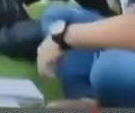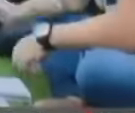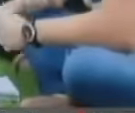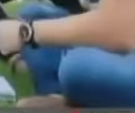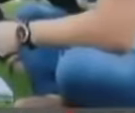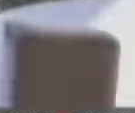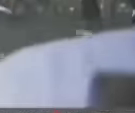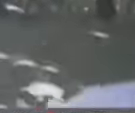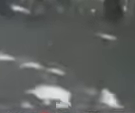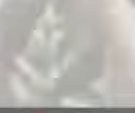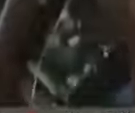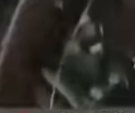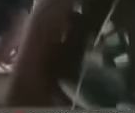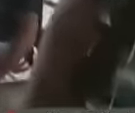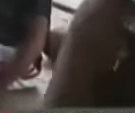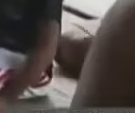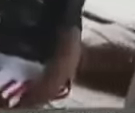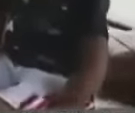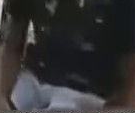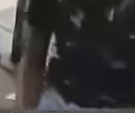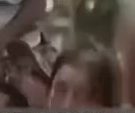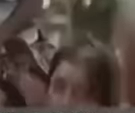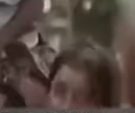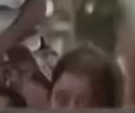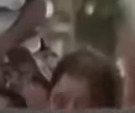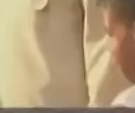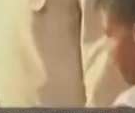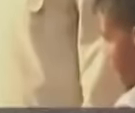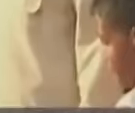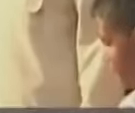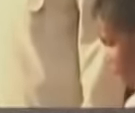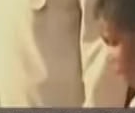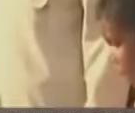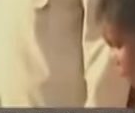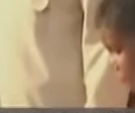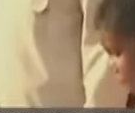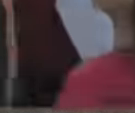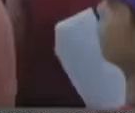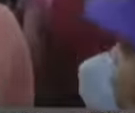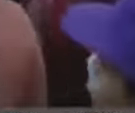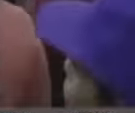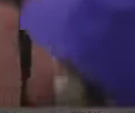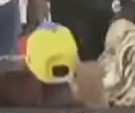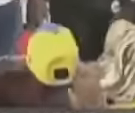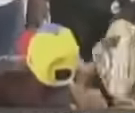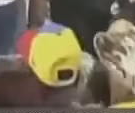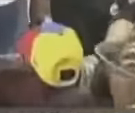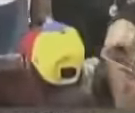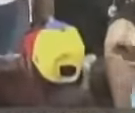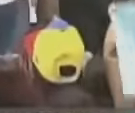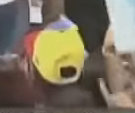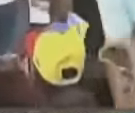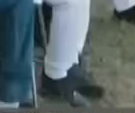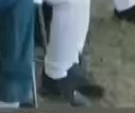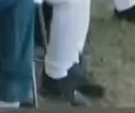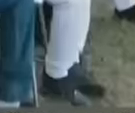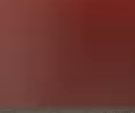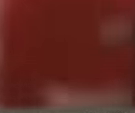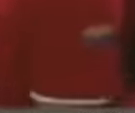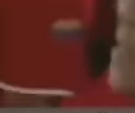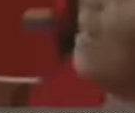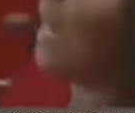educación y en la formación, la crítica y la autocrítica permanente para aprender para rectificar a tiempo en el